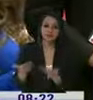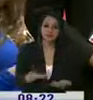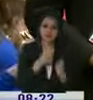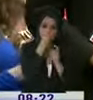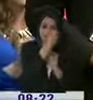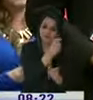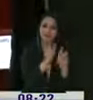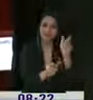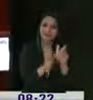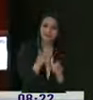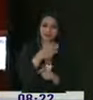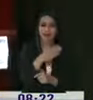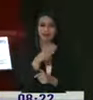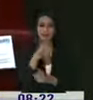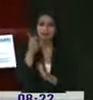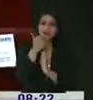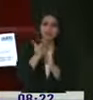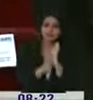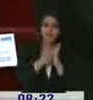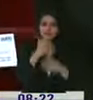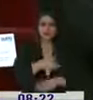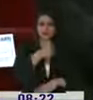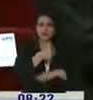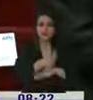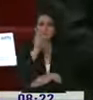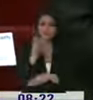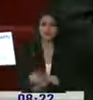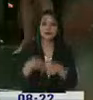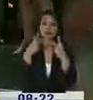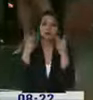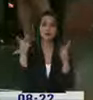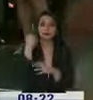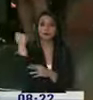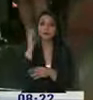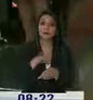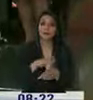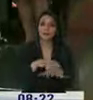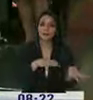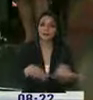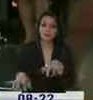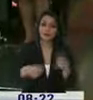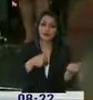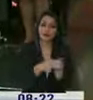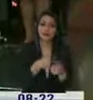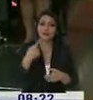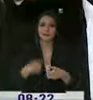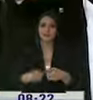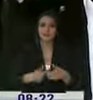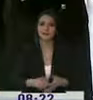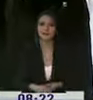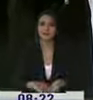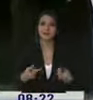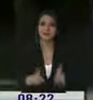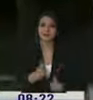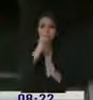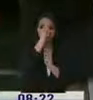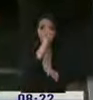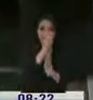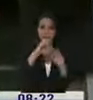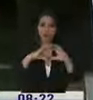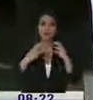varios artistas, autoridades y personajes públicos por su labor con la ciudad. Así también se condecoró a la